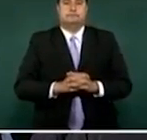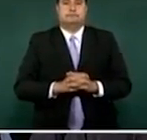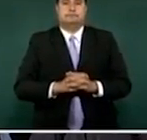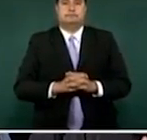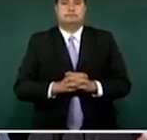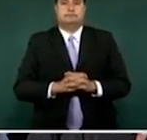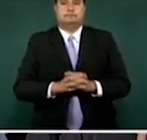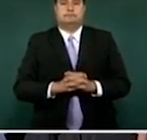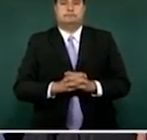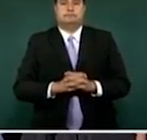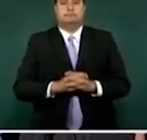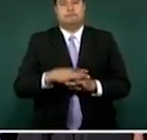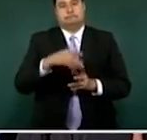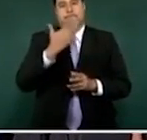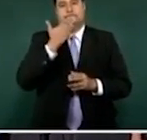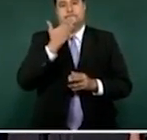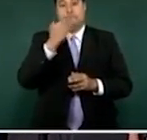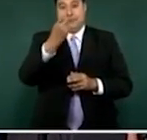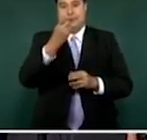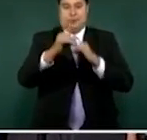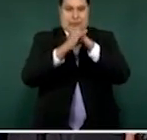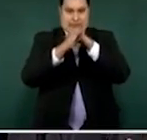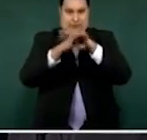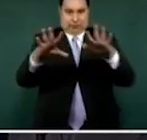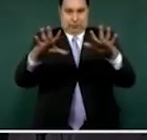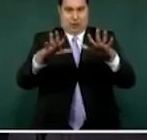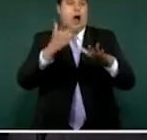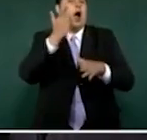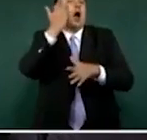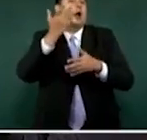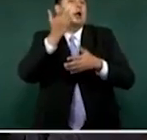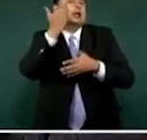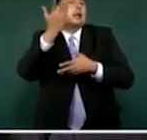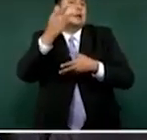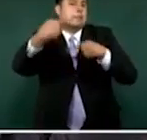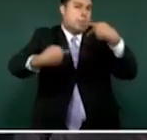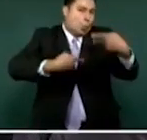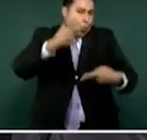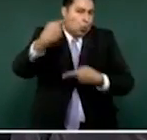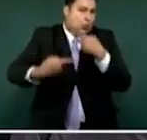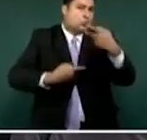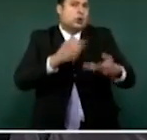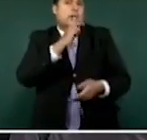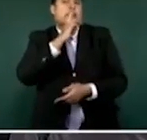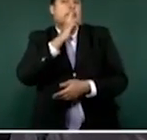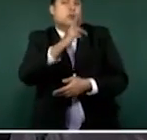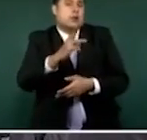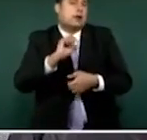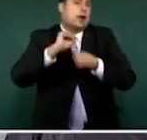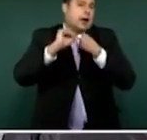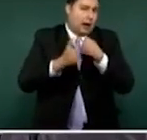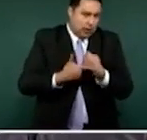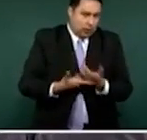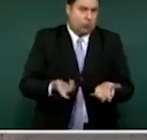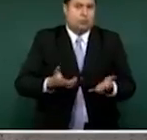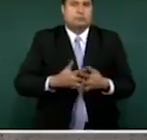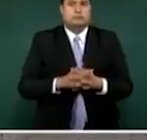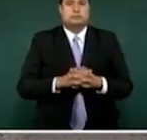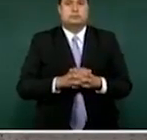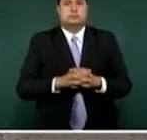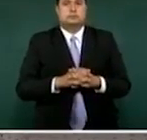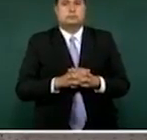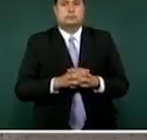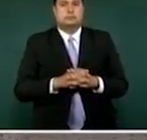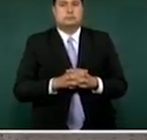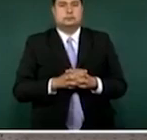Gracias. Bueno, pues este es el informe. Abrimos para preguntas y respuestas. Vamos con,